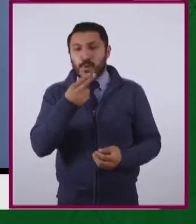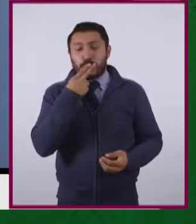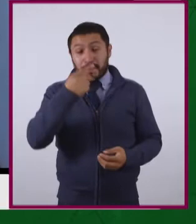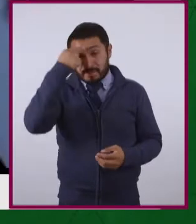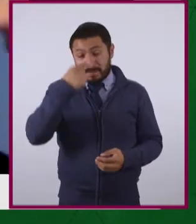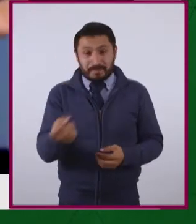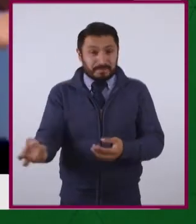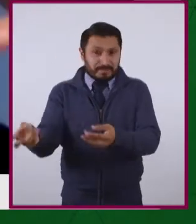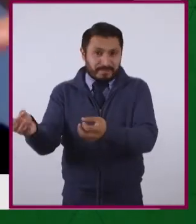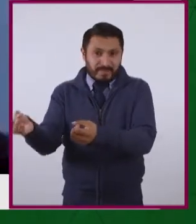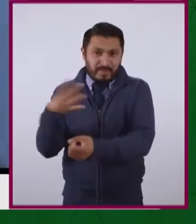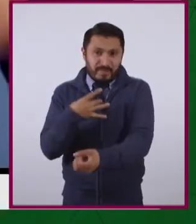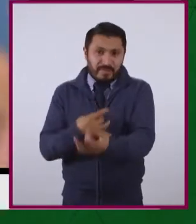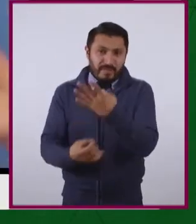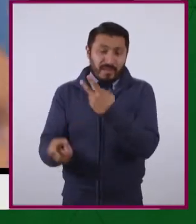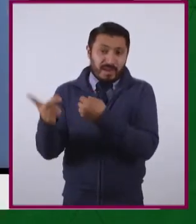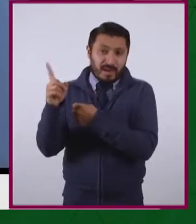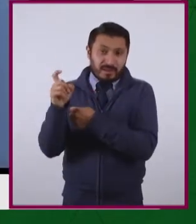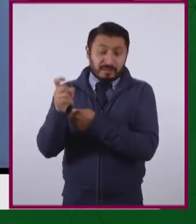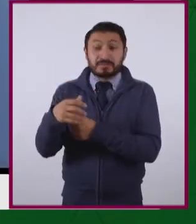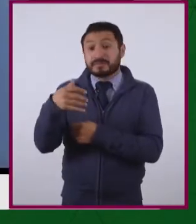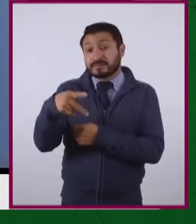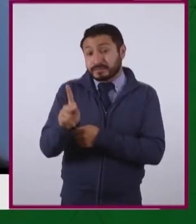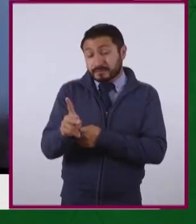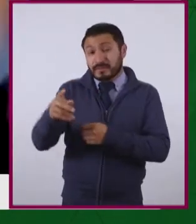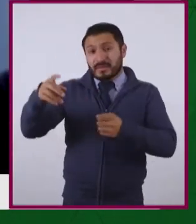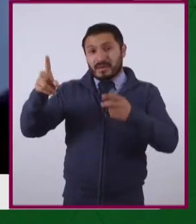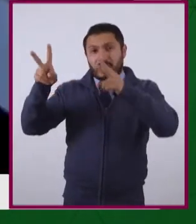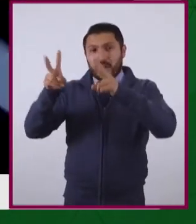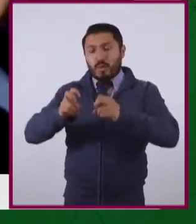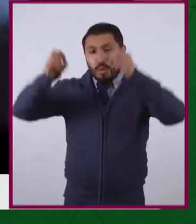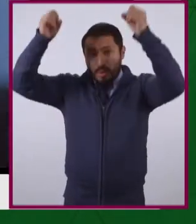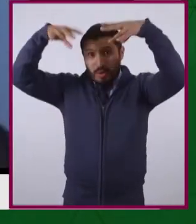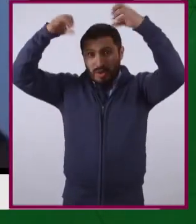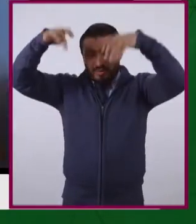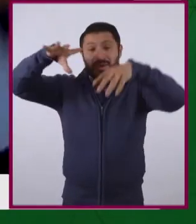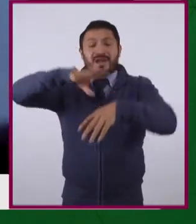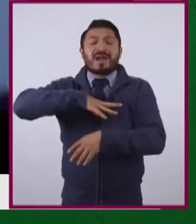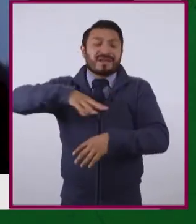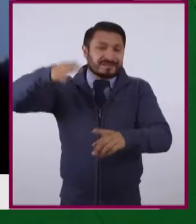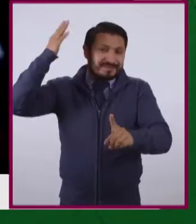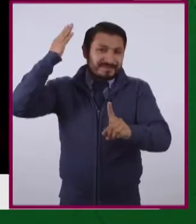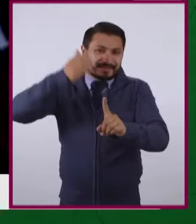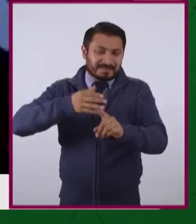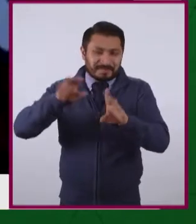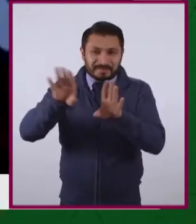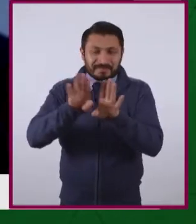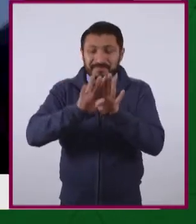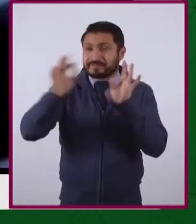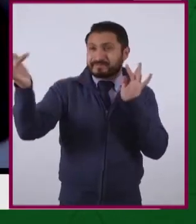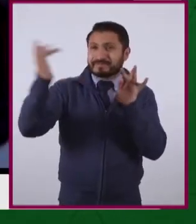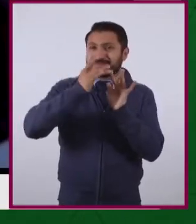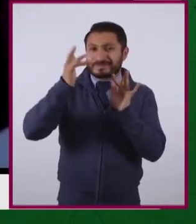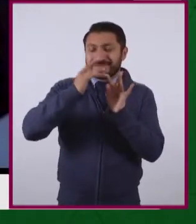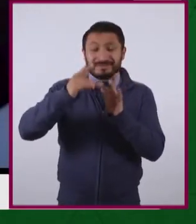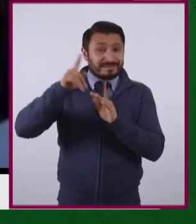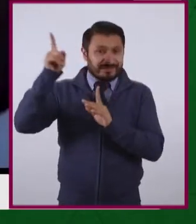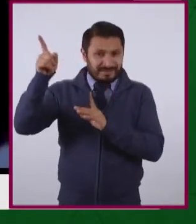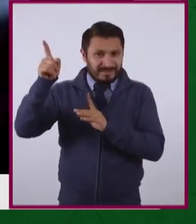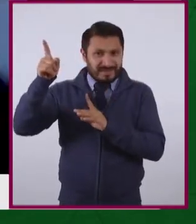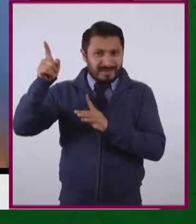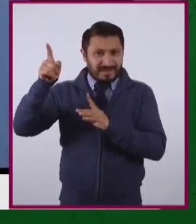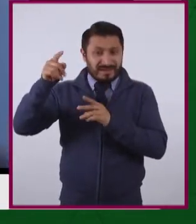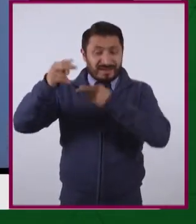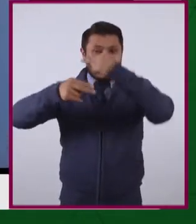Y con la captación de lluvia tenemos agua directamente, digamos que va la llave de